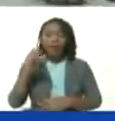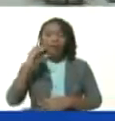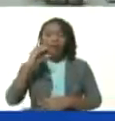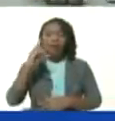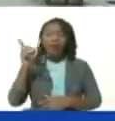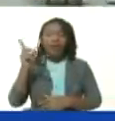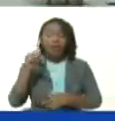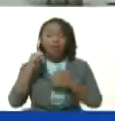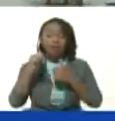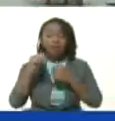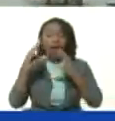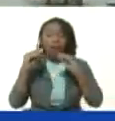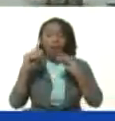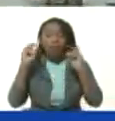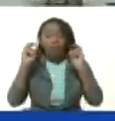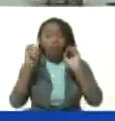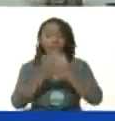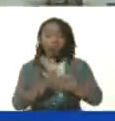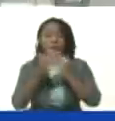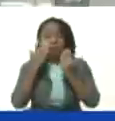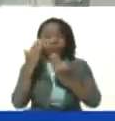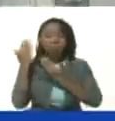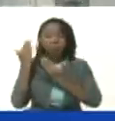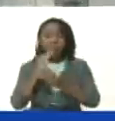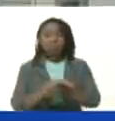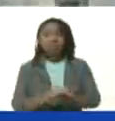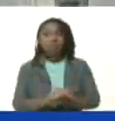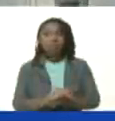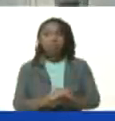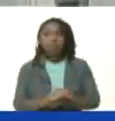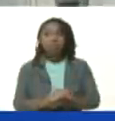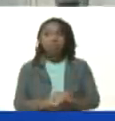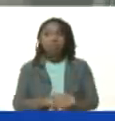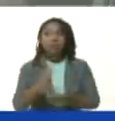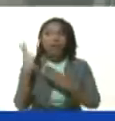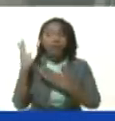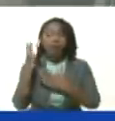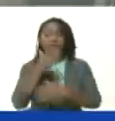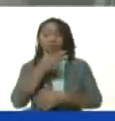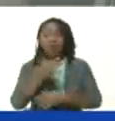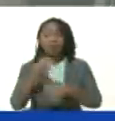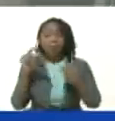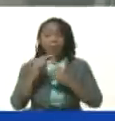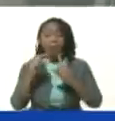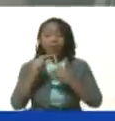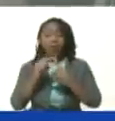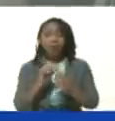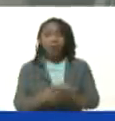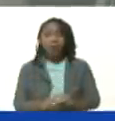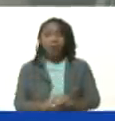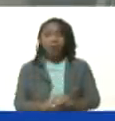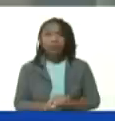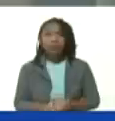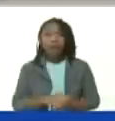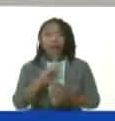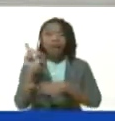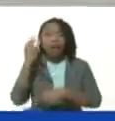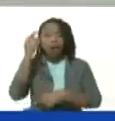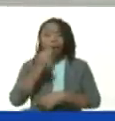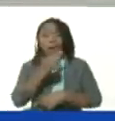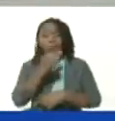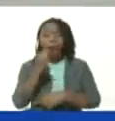habló Franklin, con aquella facilidad de palabra y aquel